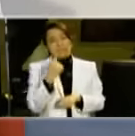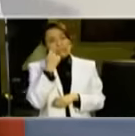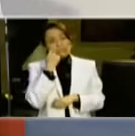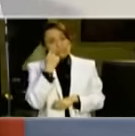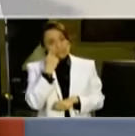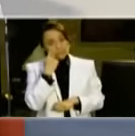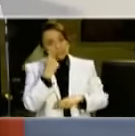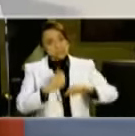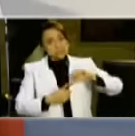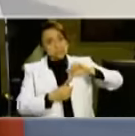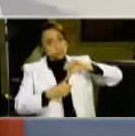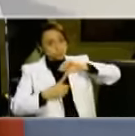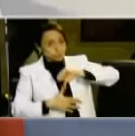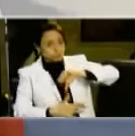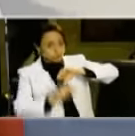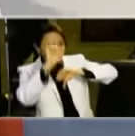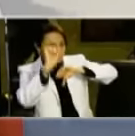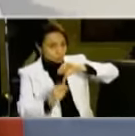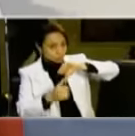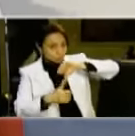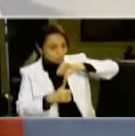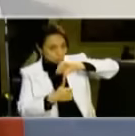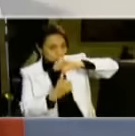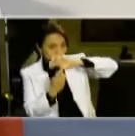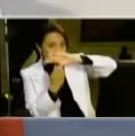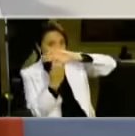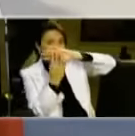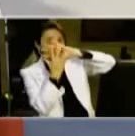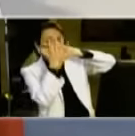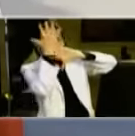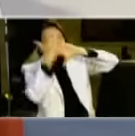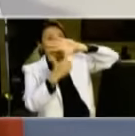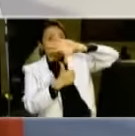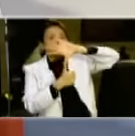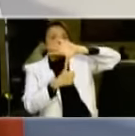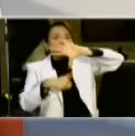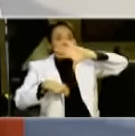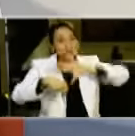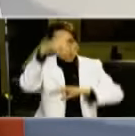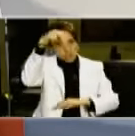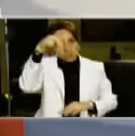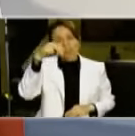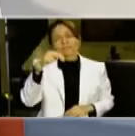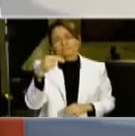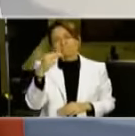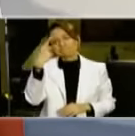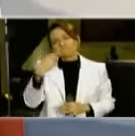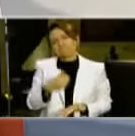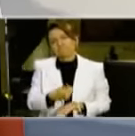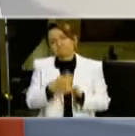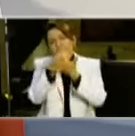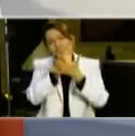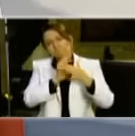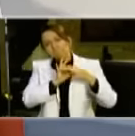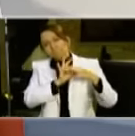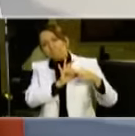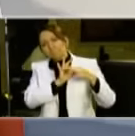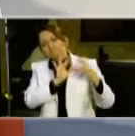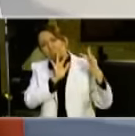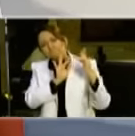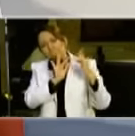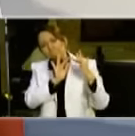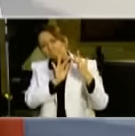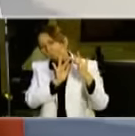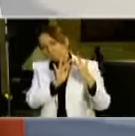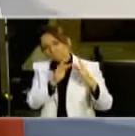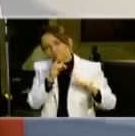Sería absurdo pretender una mayor inserción global sin seguir desarrollando una relación madura con la principal potencia de